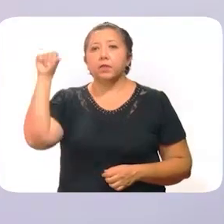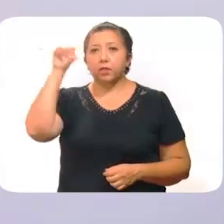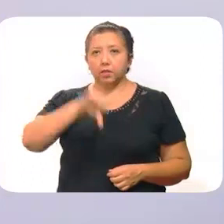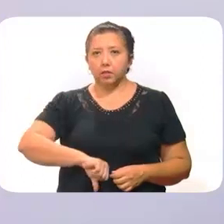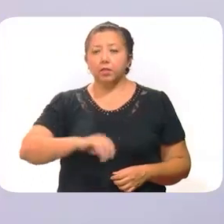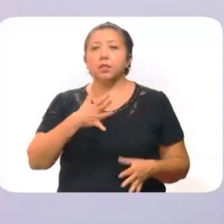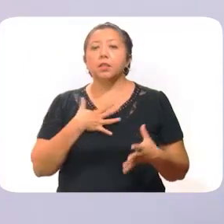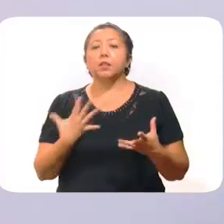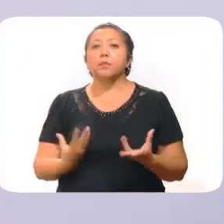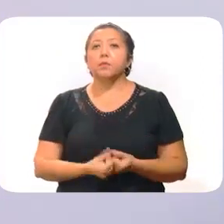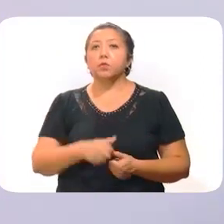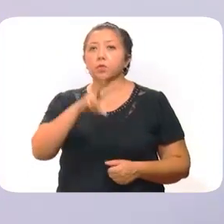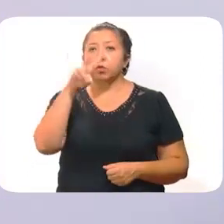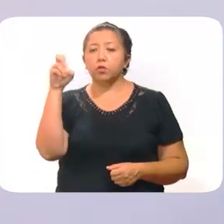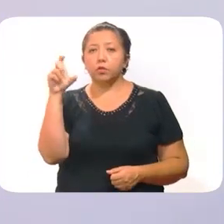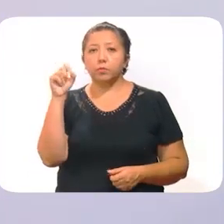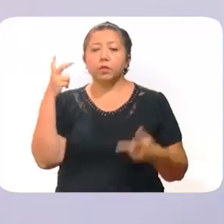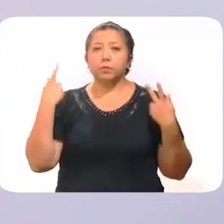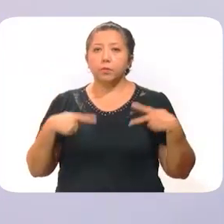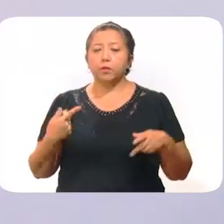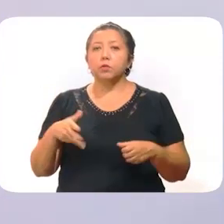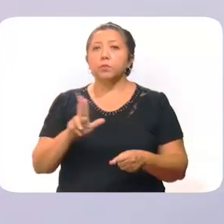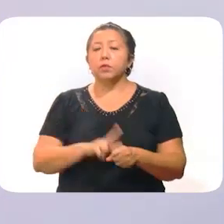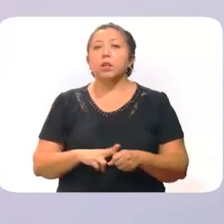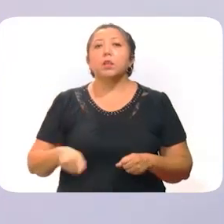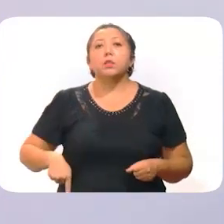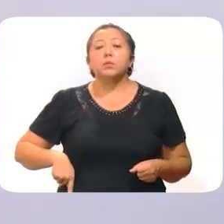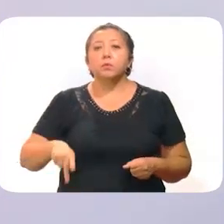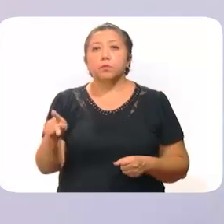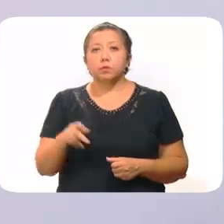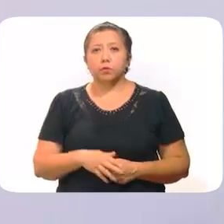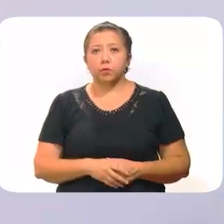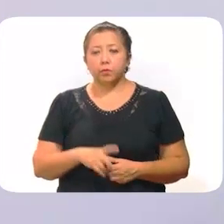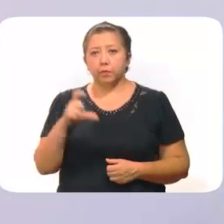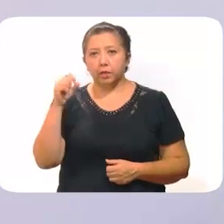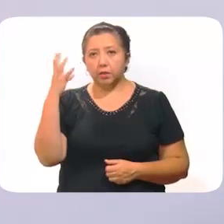El día de hoy tenemos 220 pacientes en hospitales públicos.